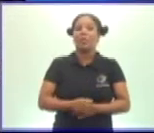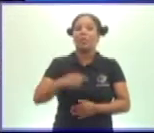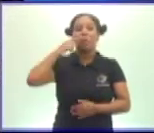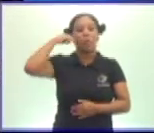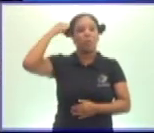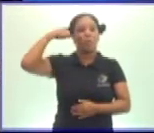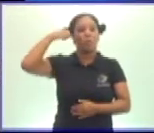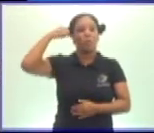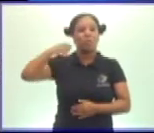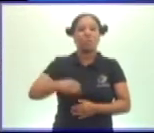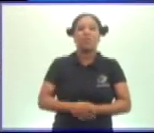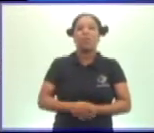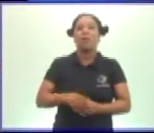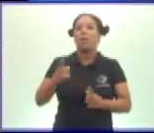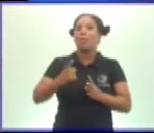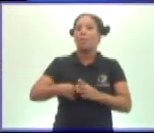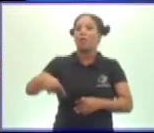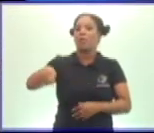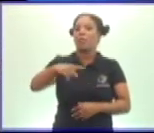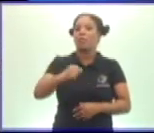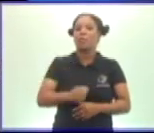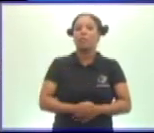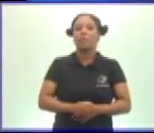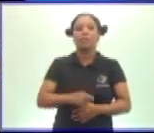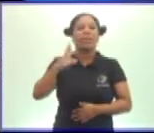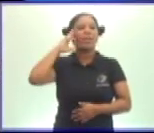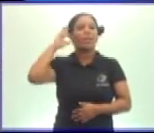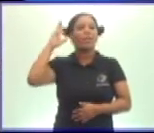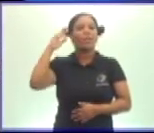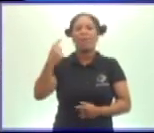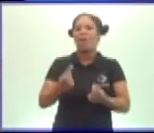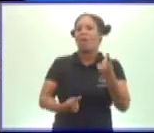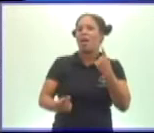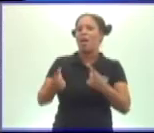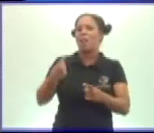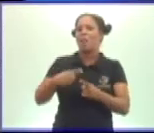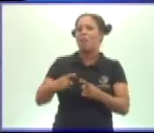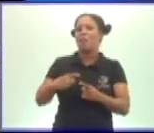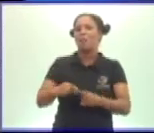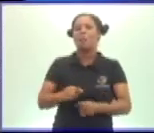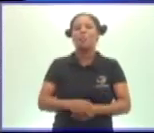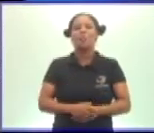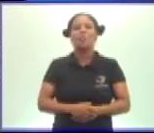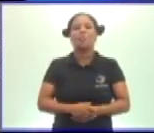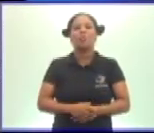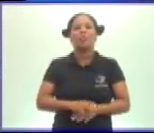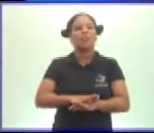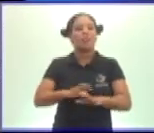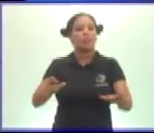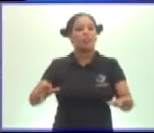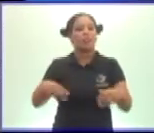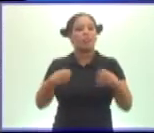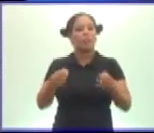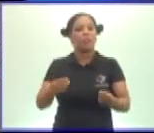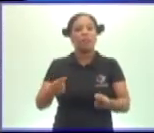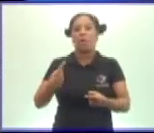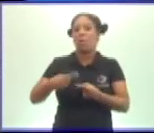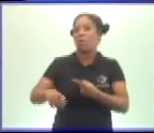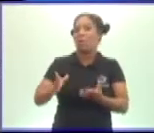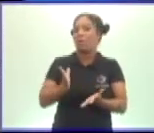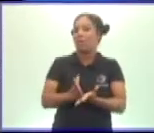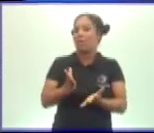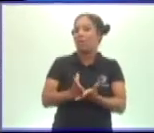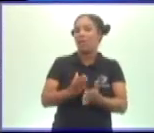audiovisual para que ustedes recordaran algunas cosas que hemos ya impartido en otros niveles